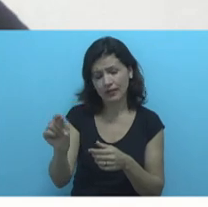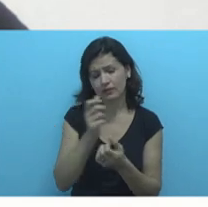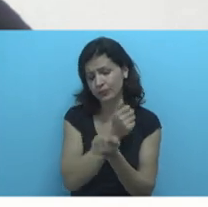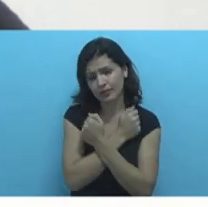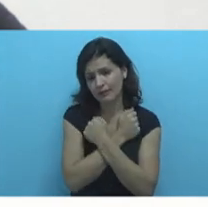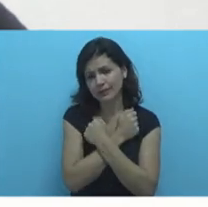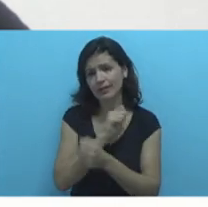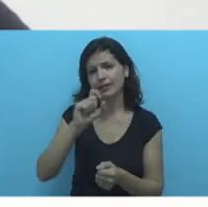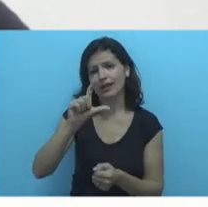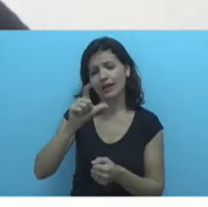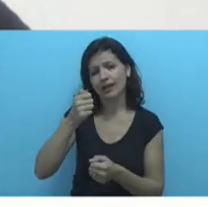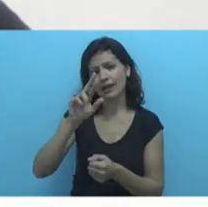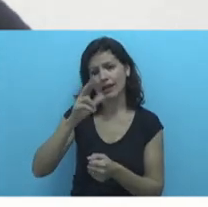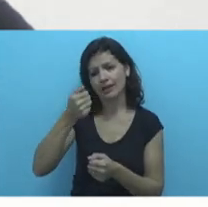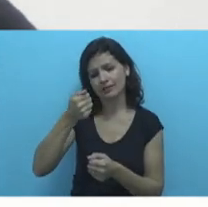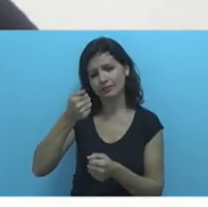aclara